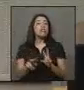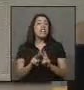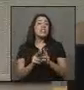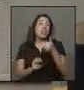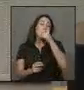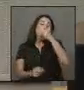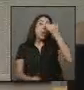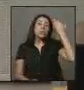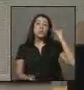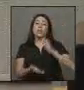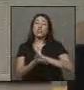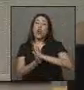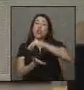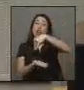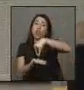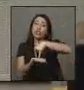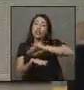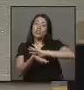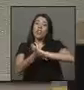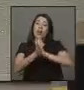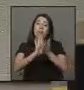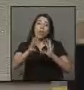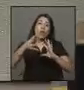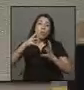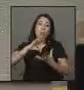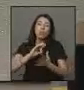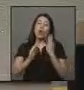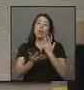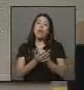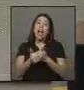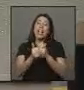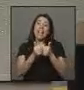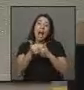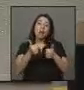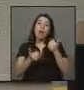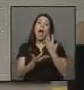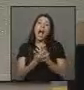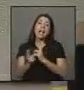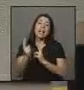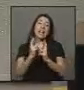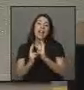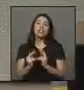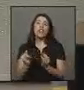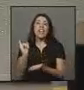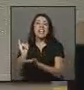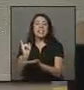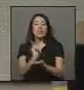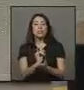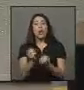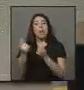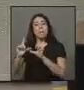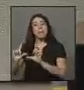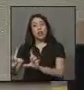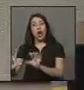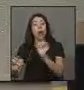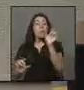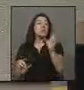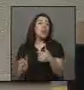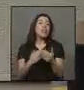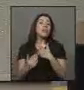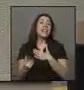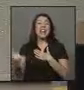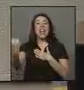en todos los parlamentos del mundo. Cuando hay autoridad, hay relación naturalmente de entidades, personas jurídicas, personas naturales que